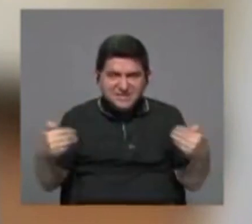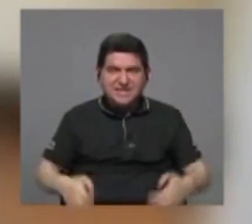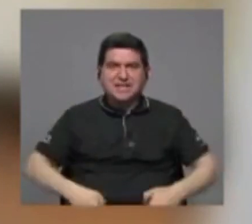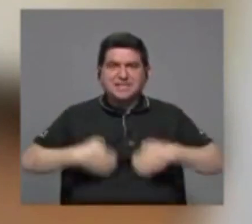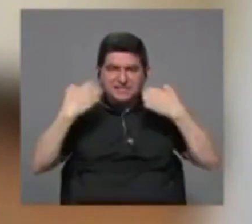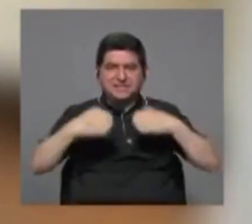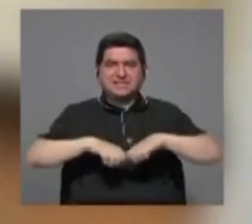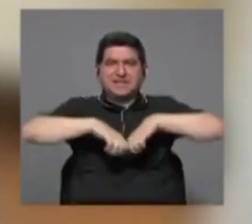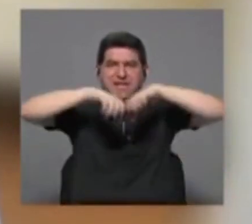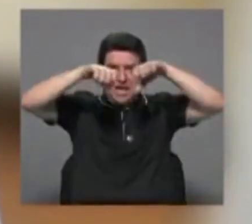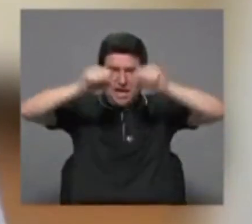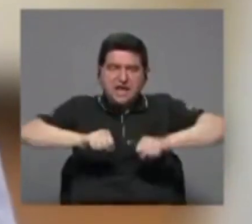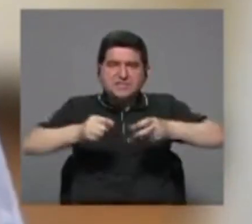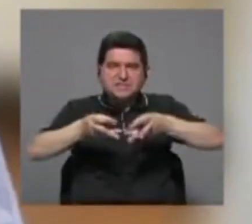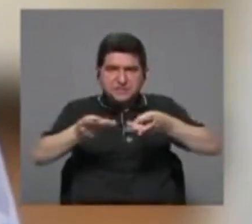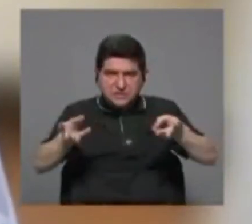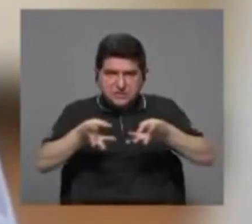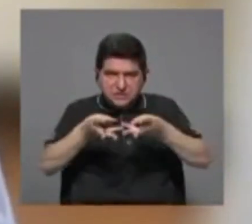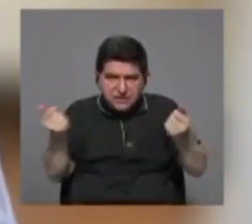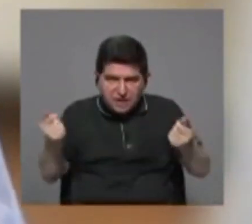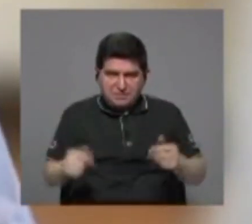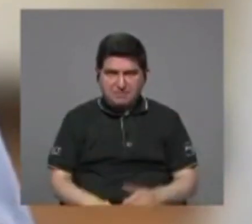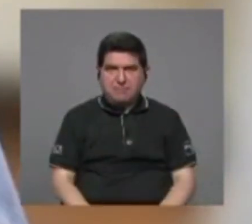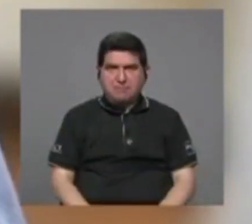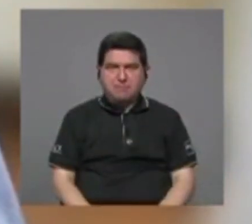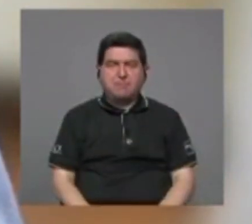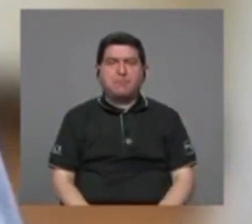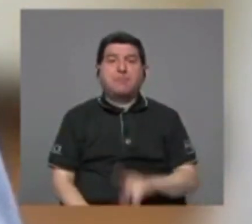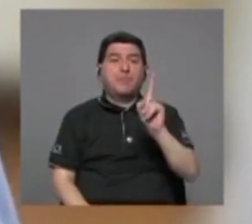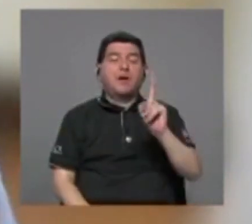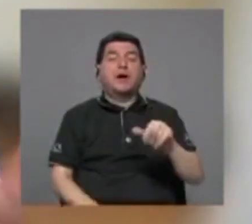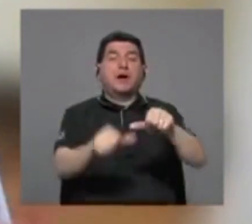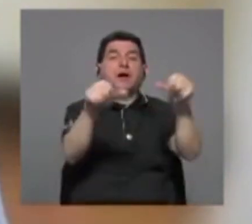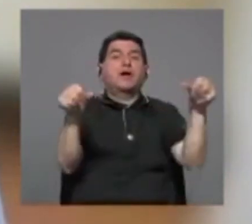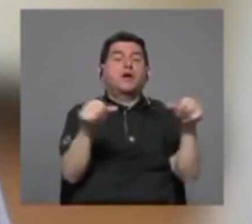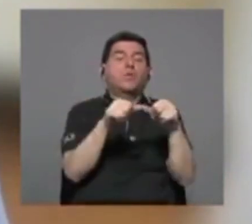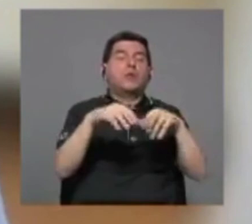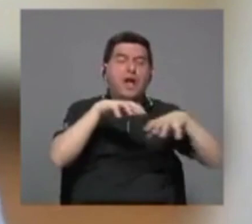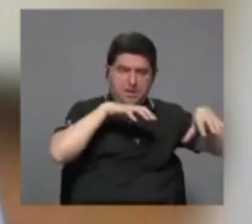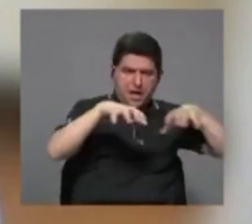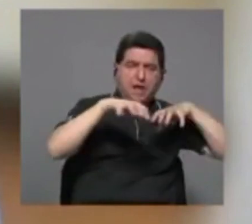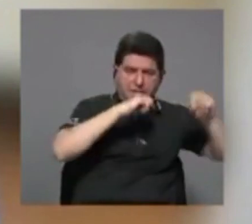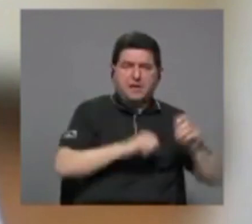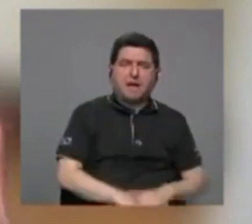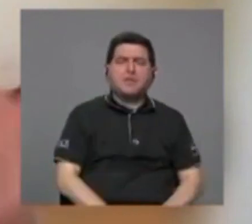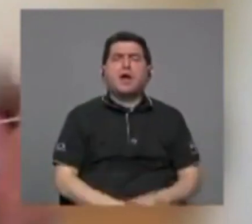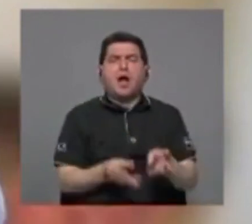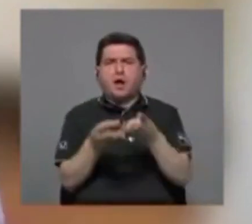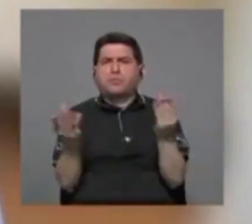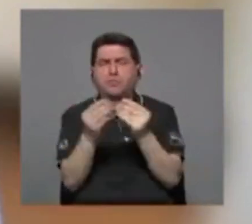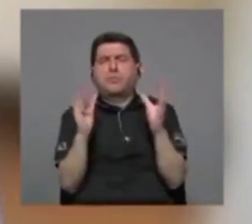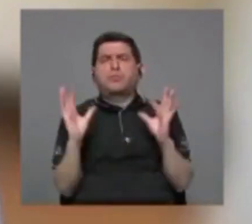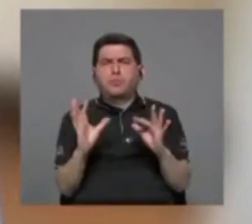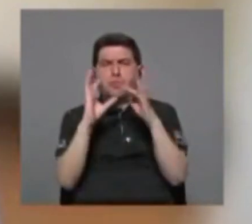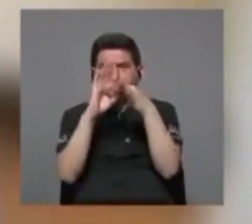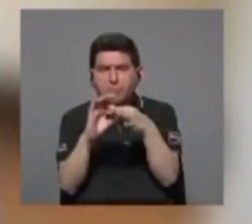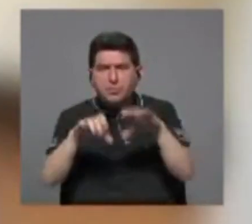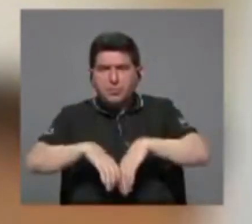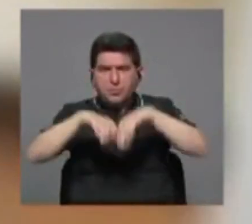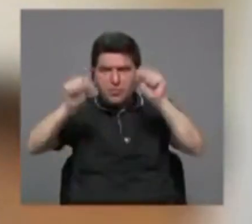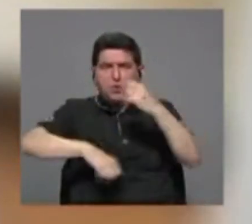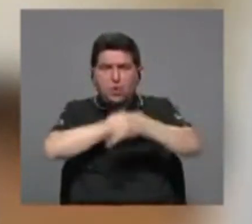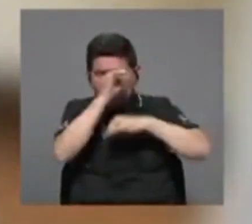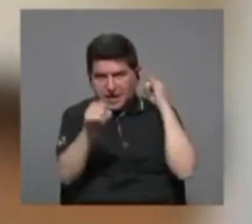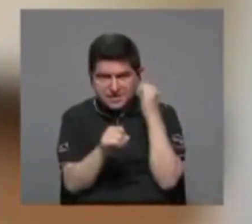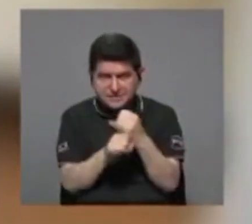nuestro aparato productivo entre un sector que es muy dinámico y altamente productivo y conectado con el sistema